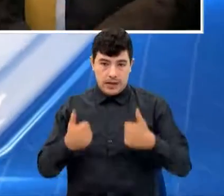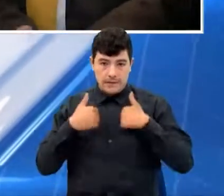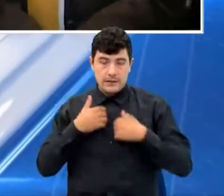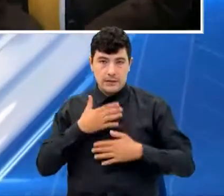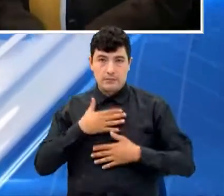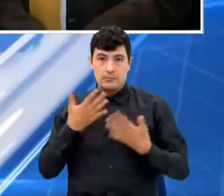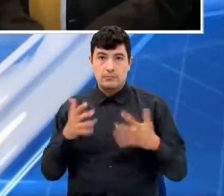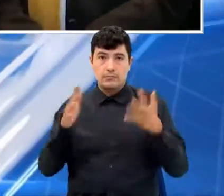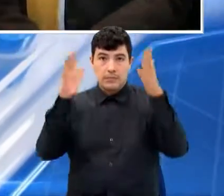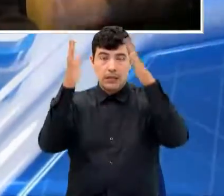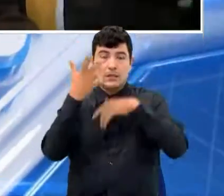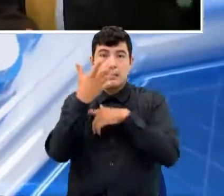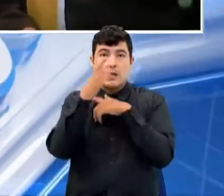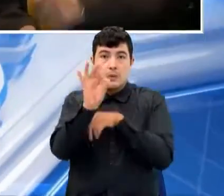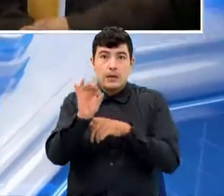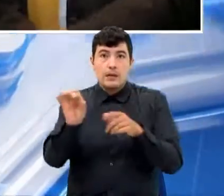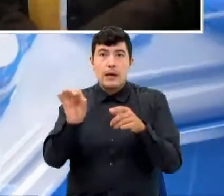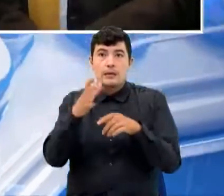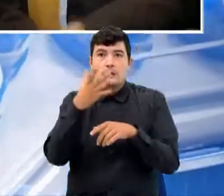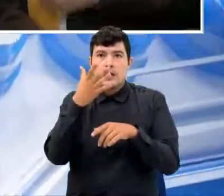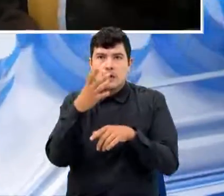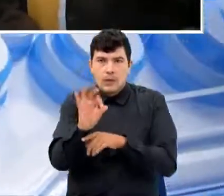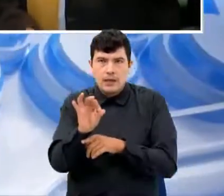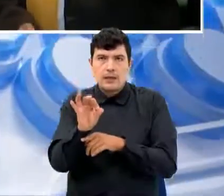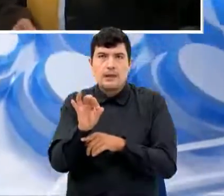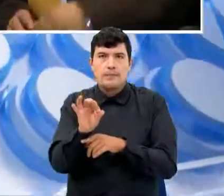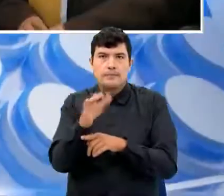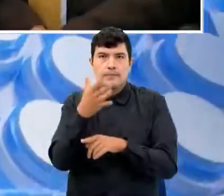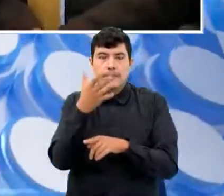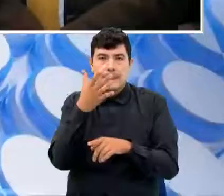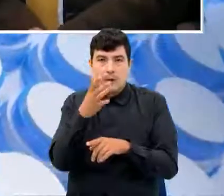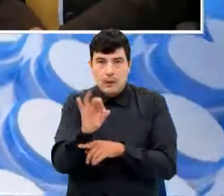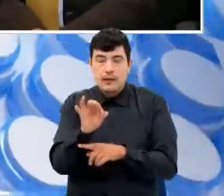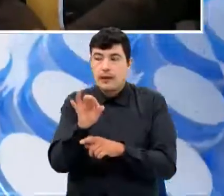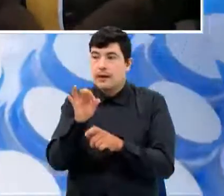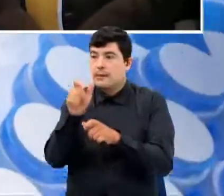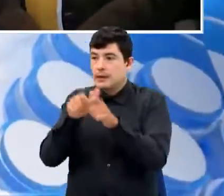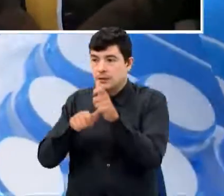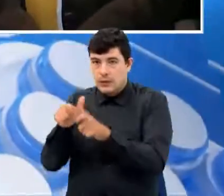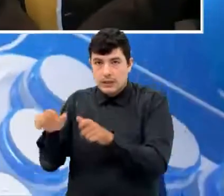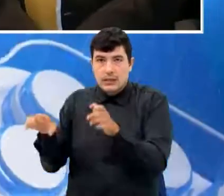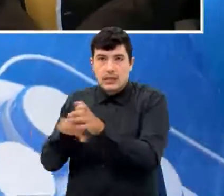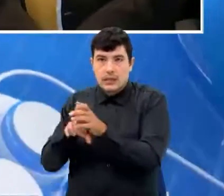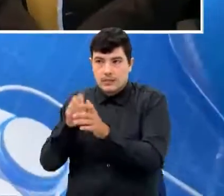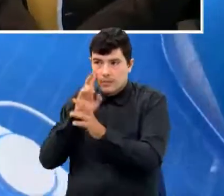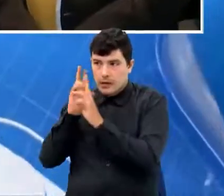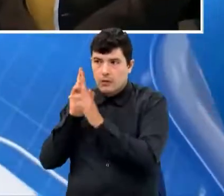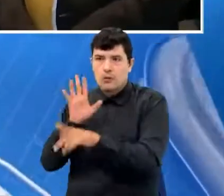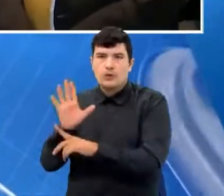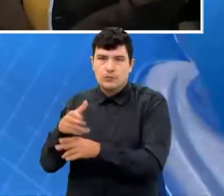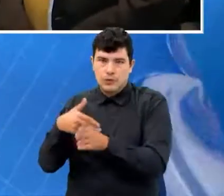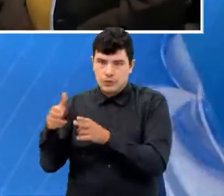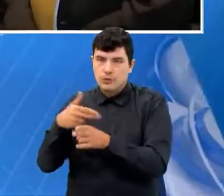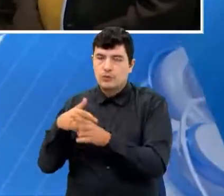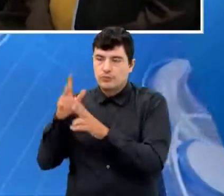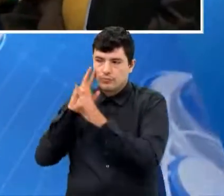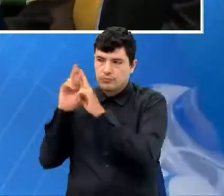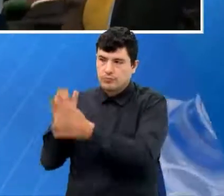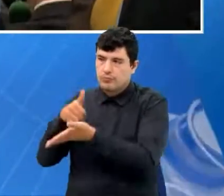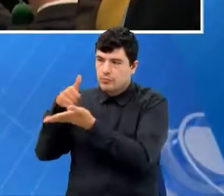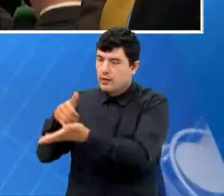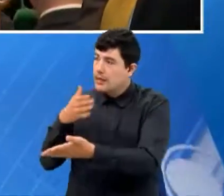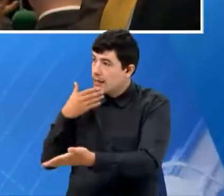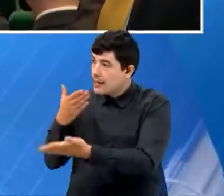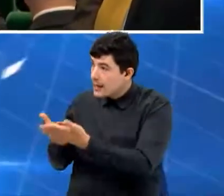Y son 50 los galardones esta tarde, que más adelante les diremos quiénes van a estar aquí favorecidos. Muchas gracias, señor José, pero